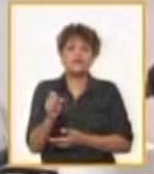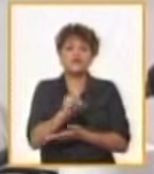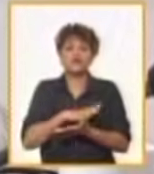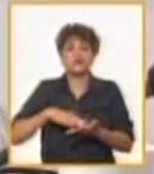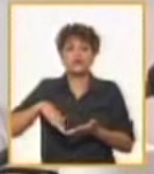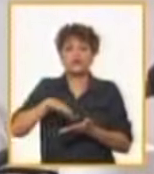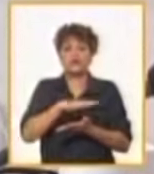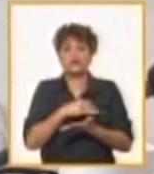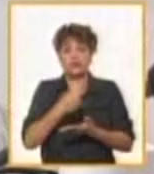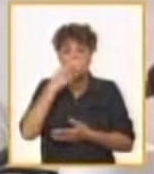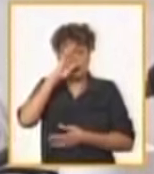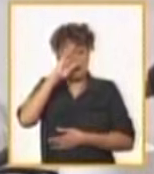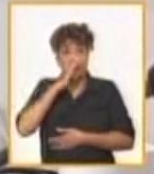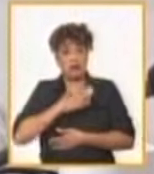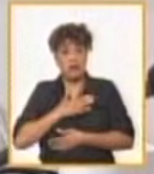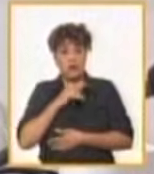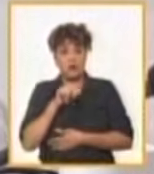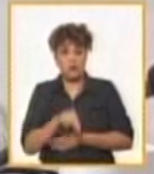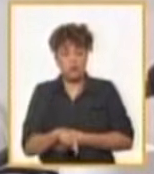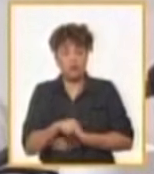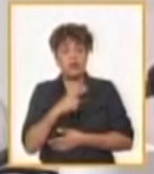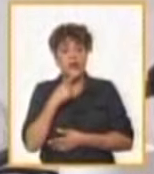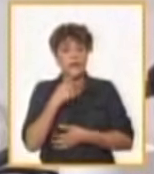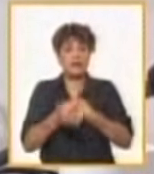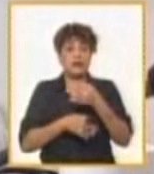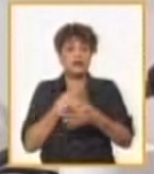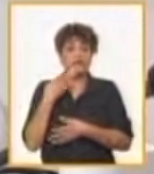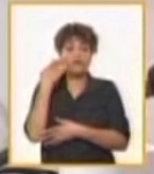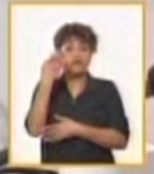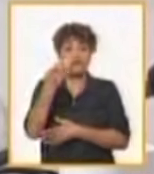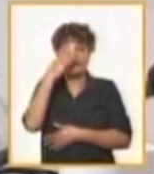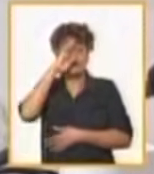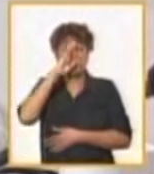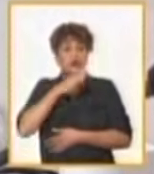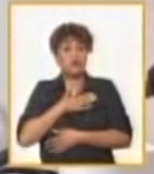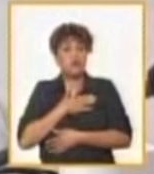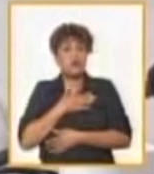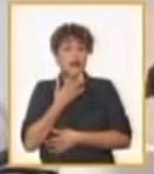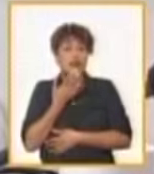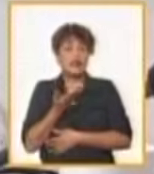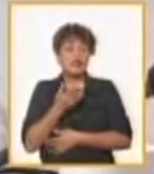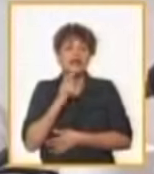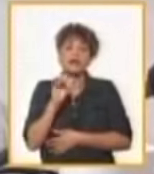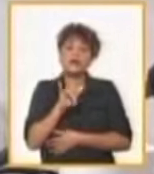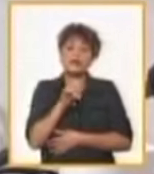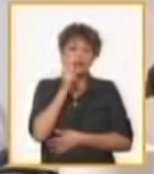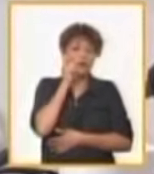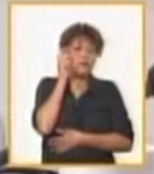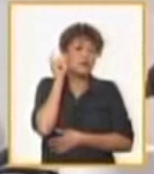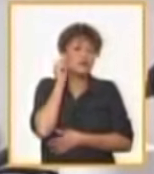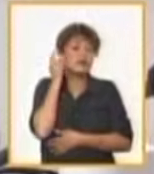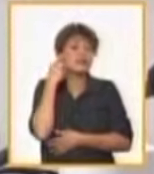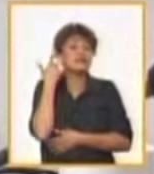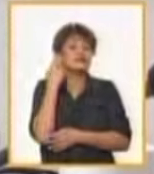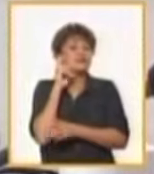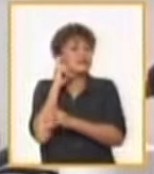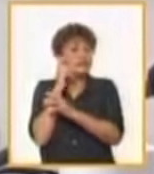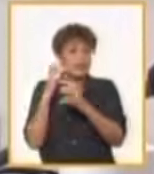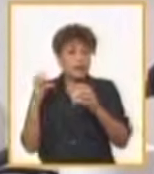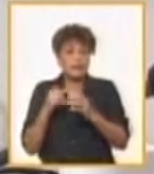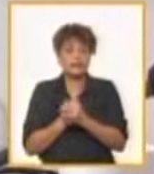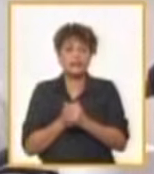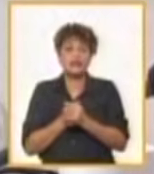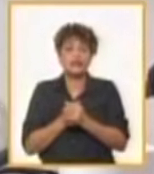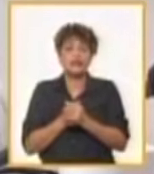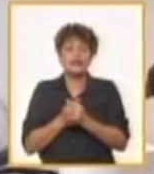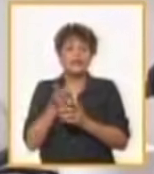Espeleológica de Cuba, que el futuro de Cuba tenía que ser un futuro de hombres y mujeres de ciencia, de hombres y mujeres de